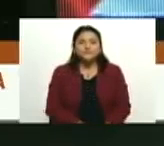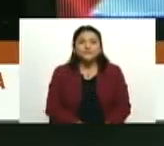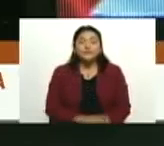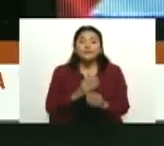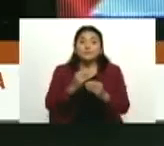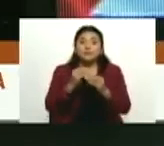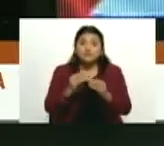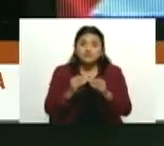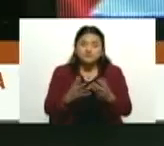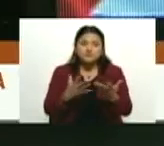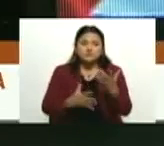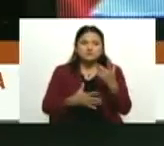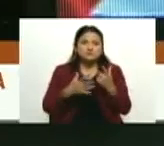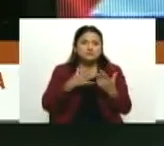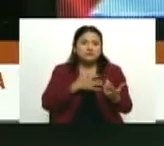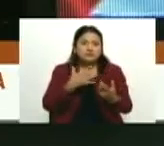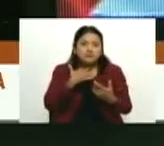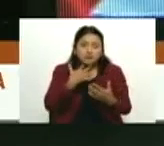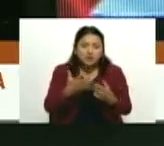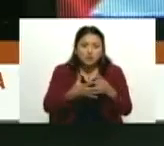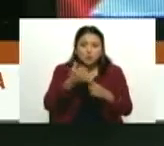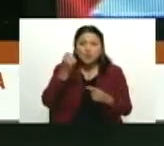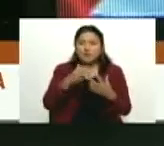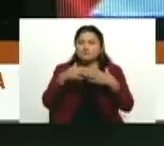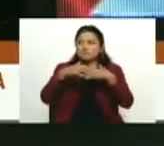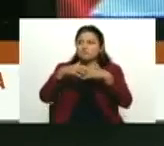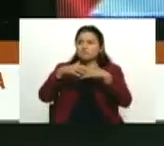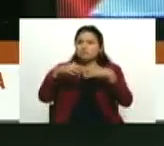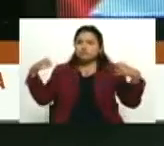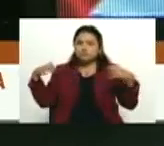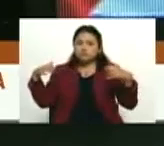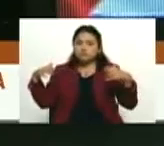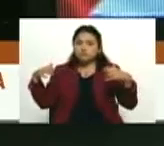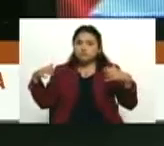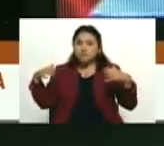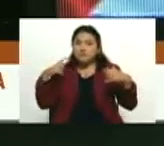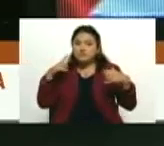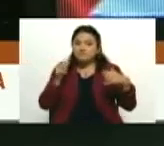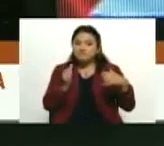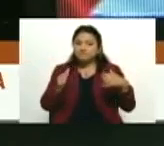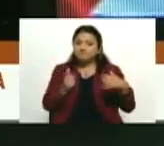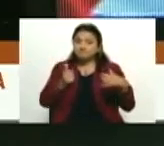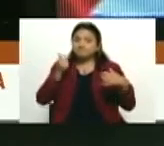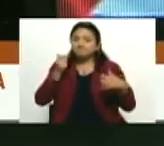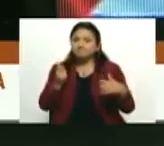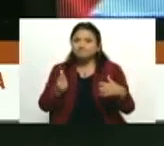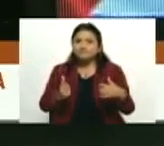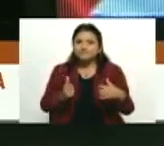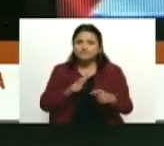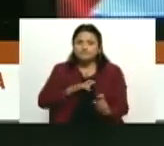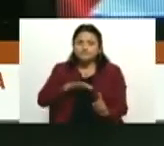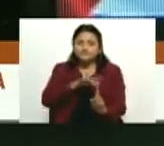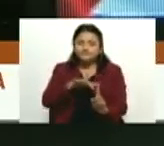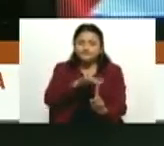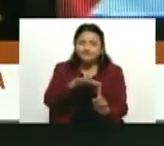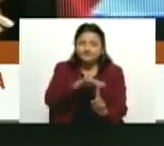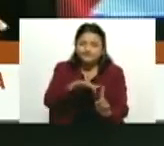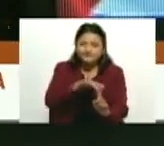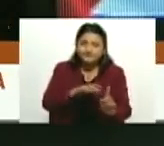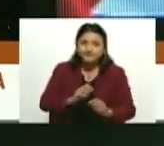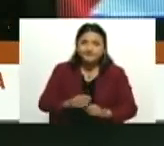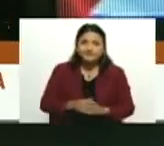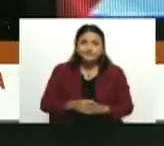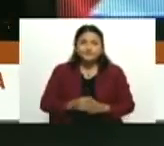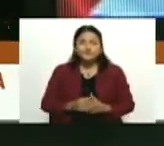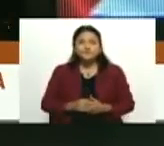establecer fracturas para ellos aprovecharlas luego. Lo han intentado, son cíclicos, en